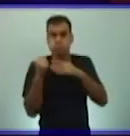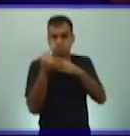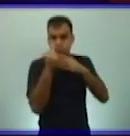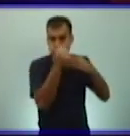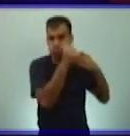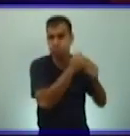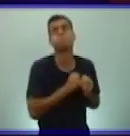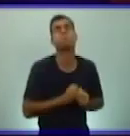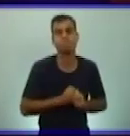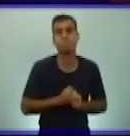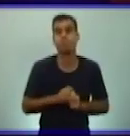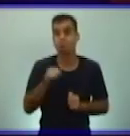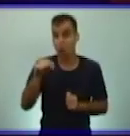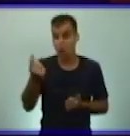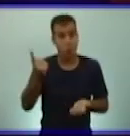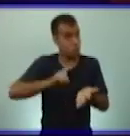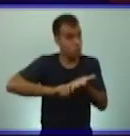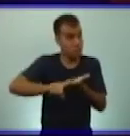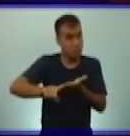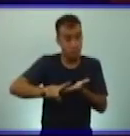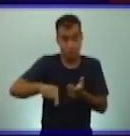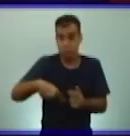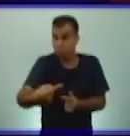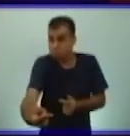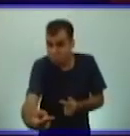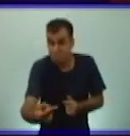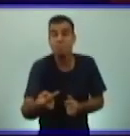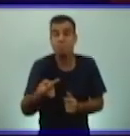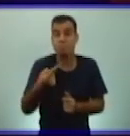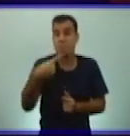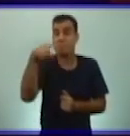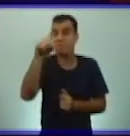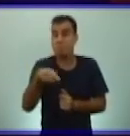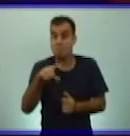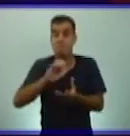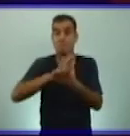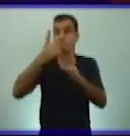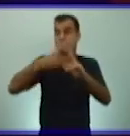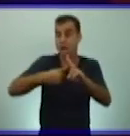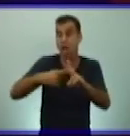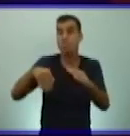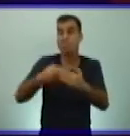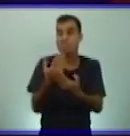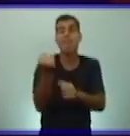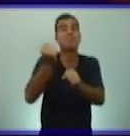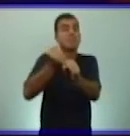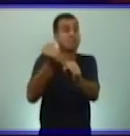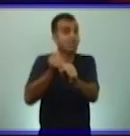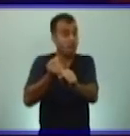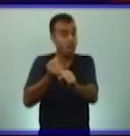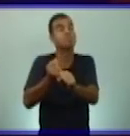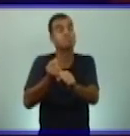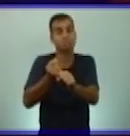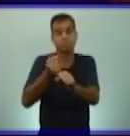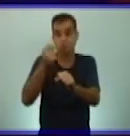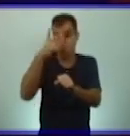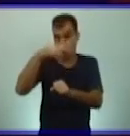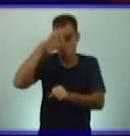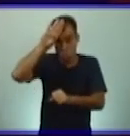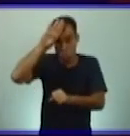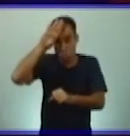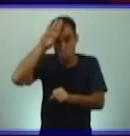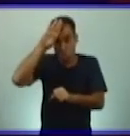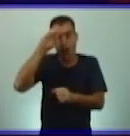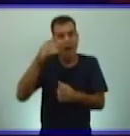encontramos a una semana de celebrar el 1 de mayo, Día de los Trabajadores, y nuestro país incita a todos